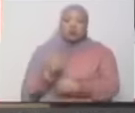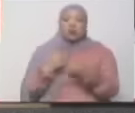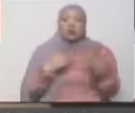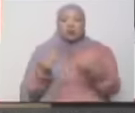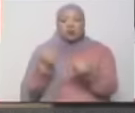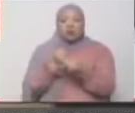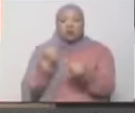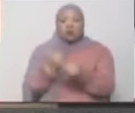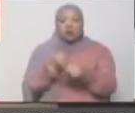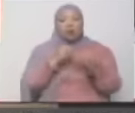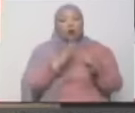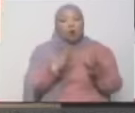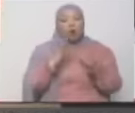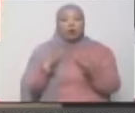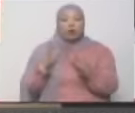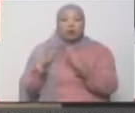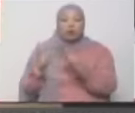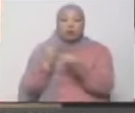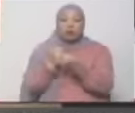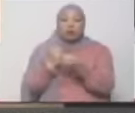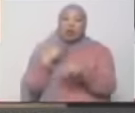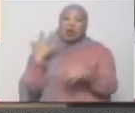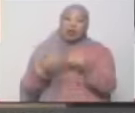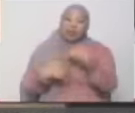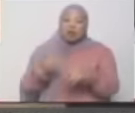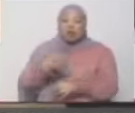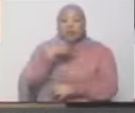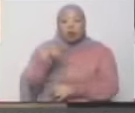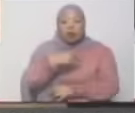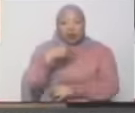por su organización, por su cualidad política,